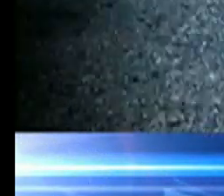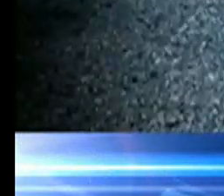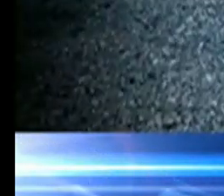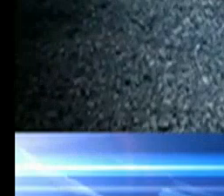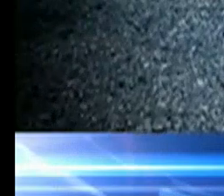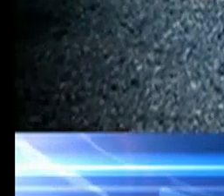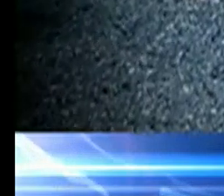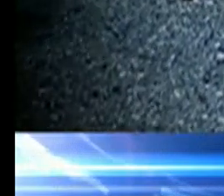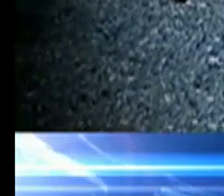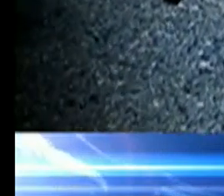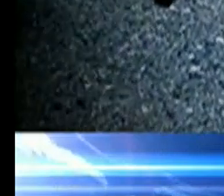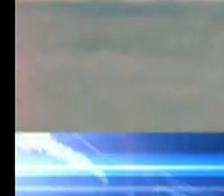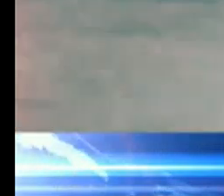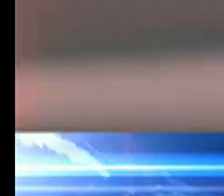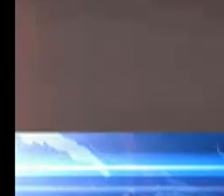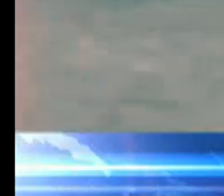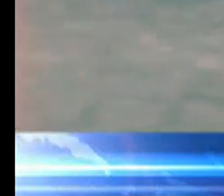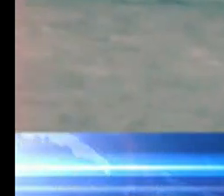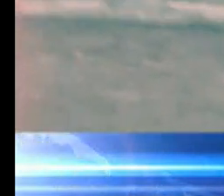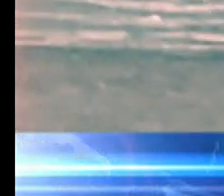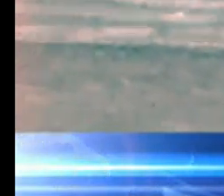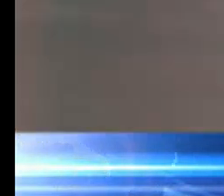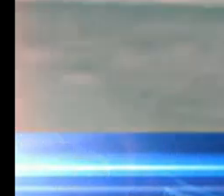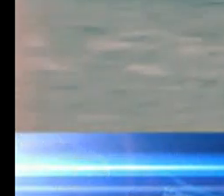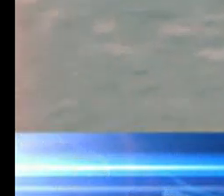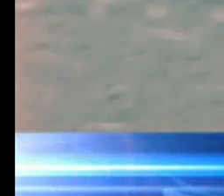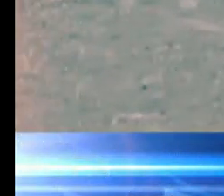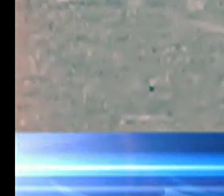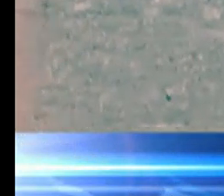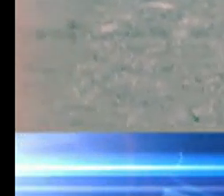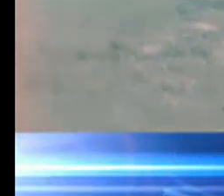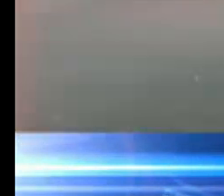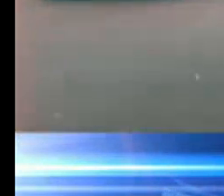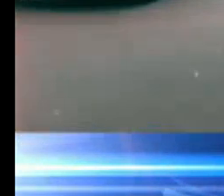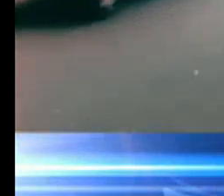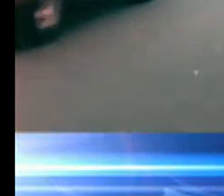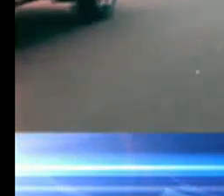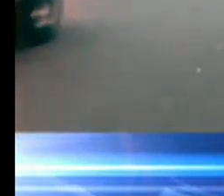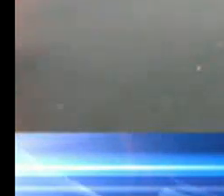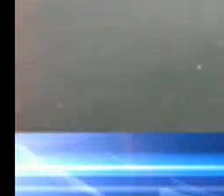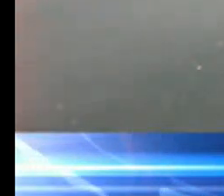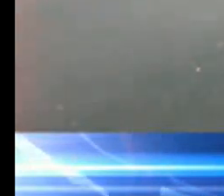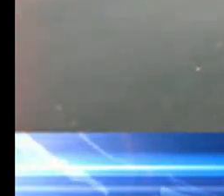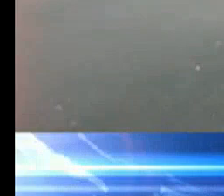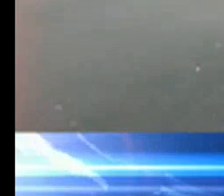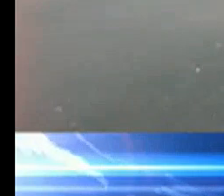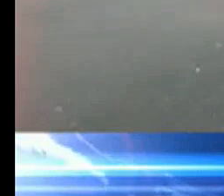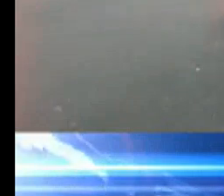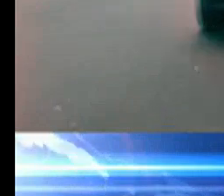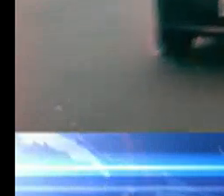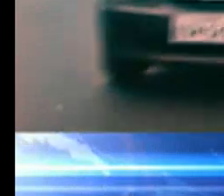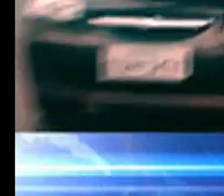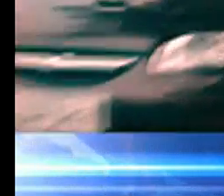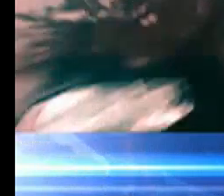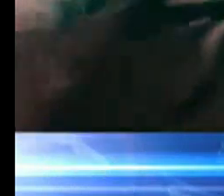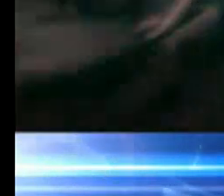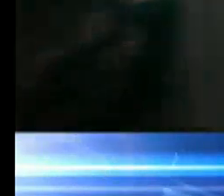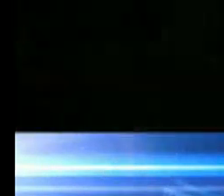que el crimen estaría relacionado a un tema sentimental.